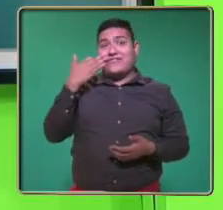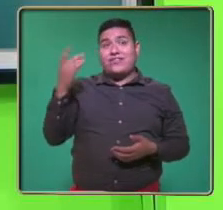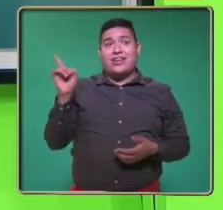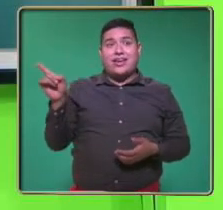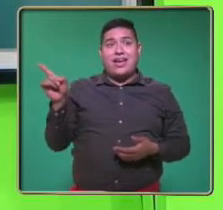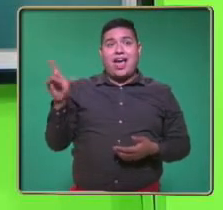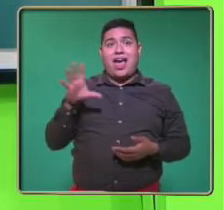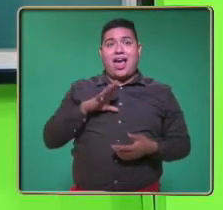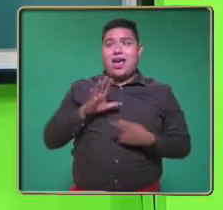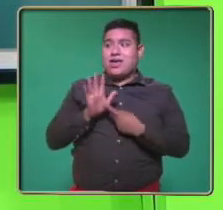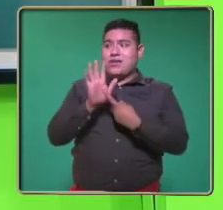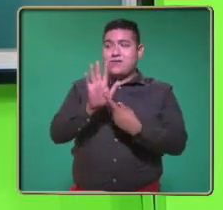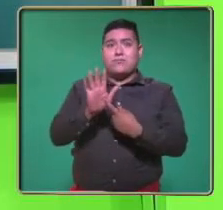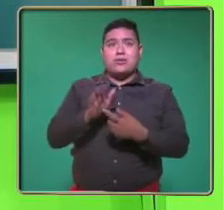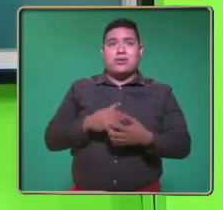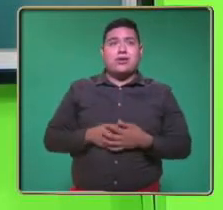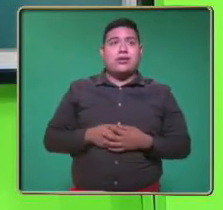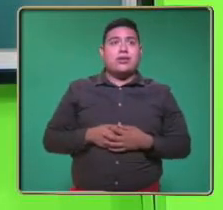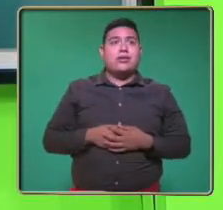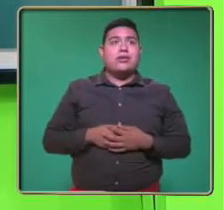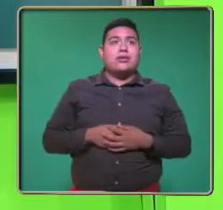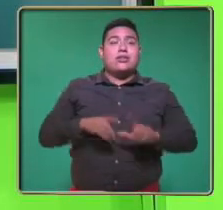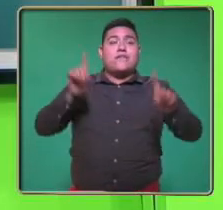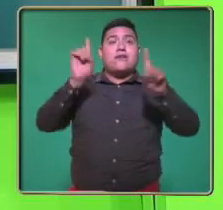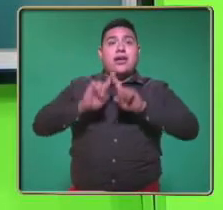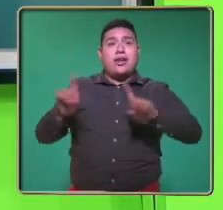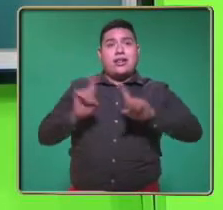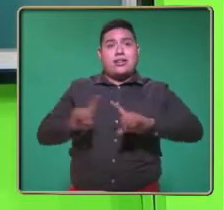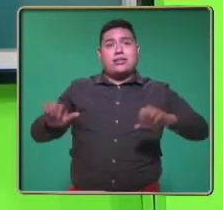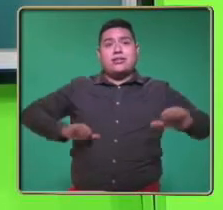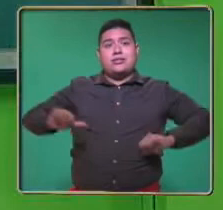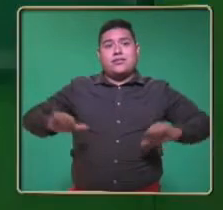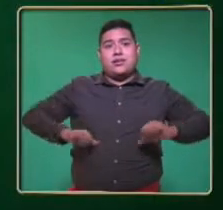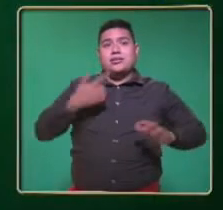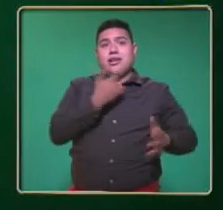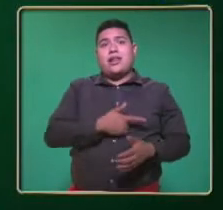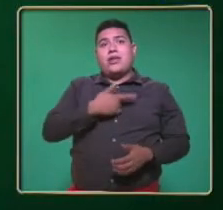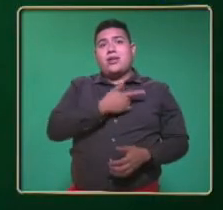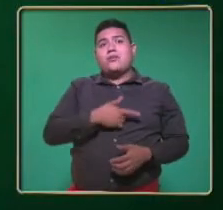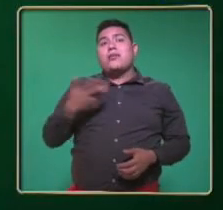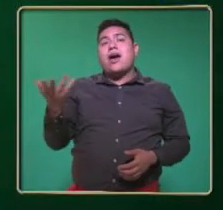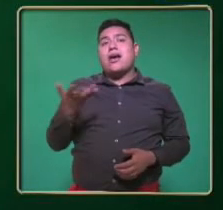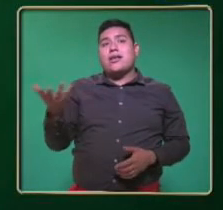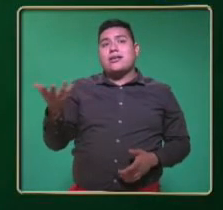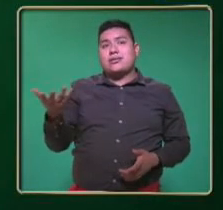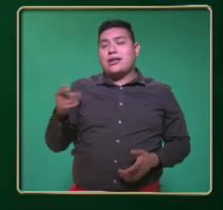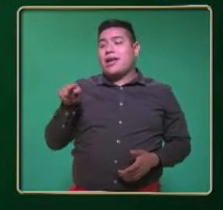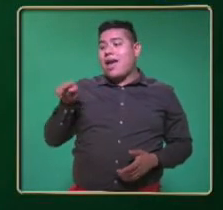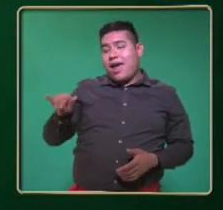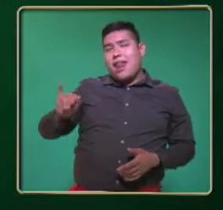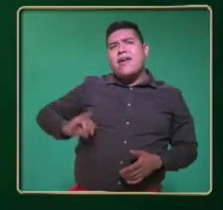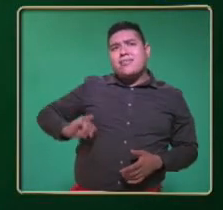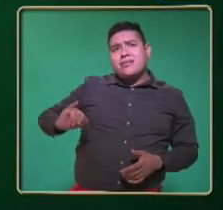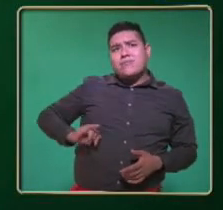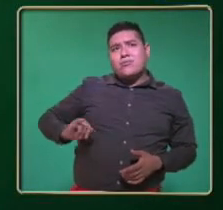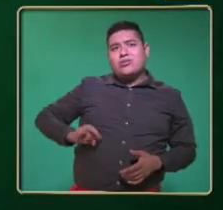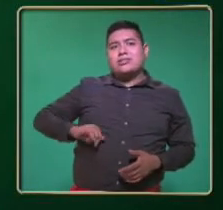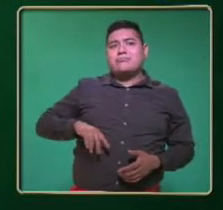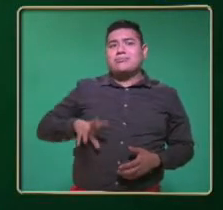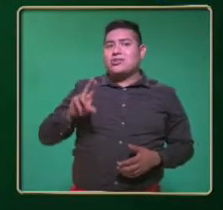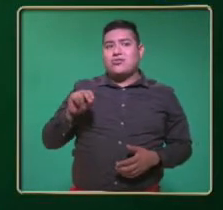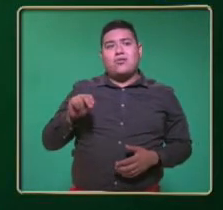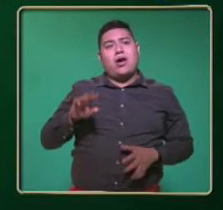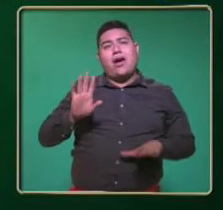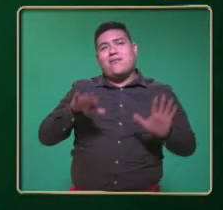aquí nos menciona que tienes que realizar actividades que le gusten, que sean de su interés, porque si no lo es así, pues va a